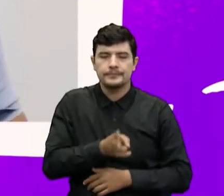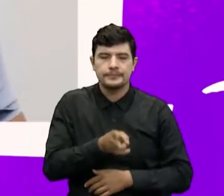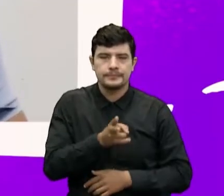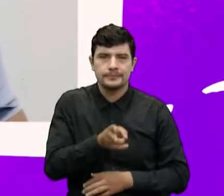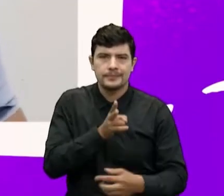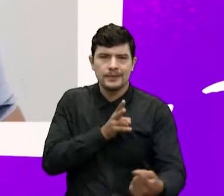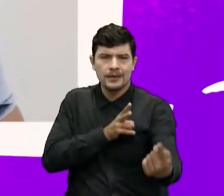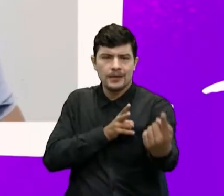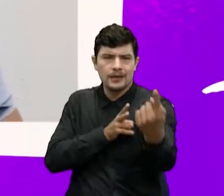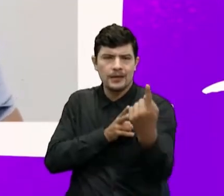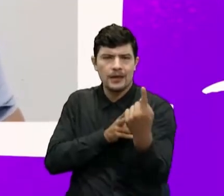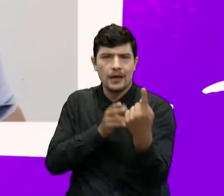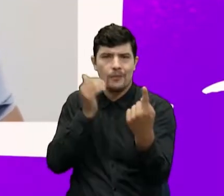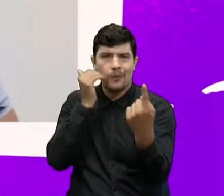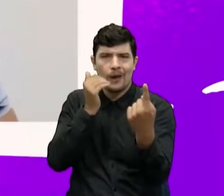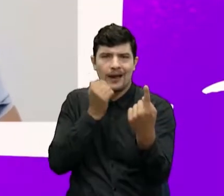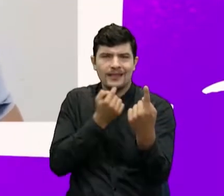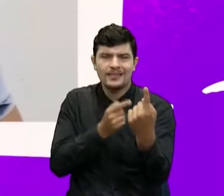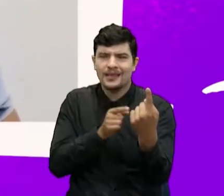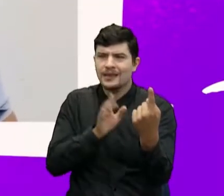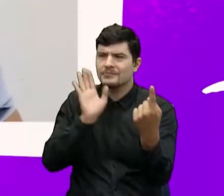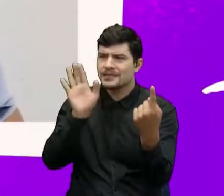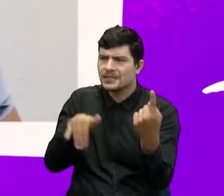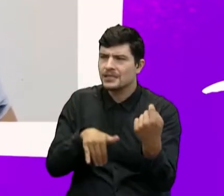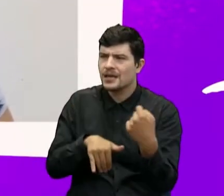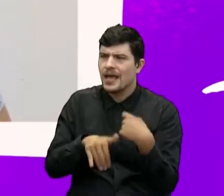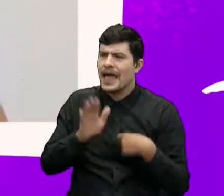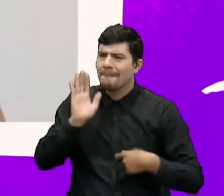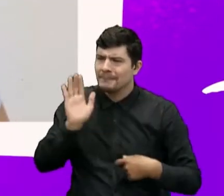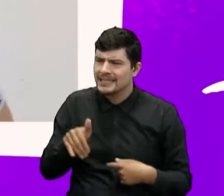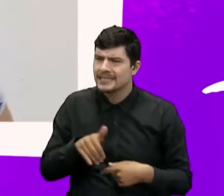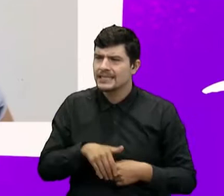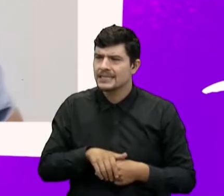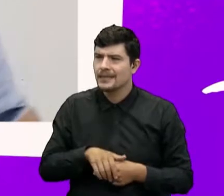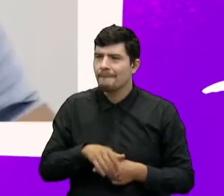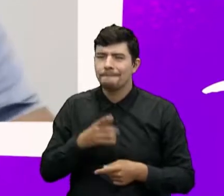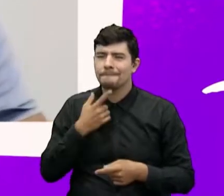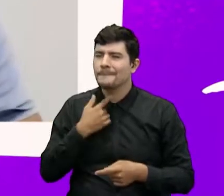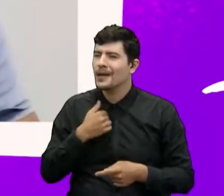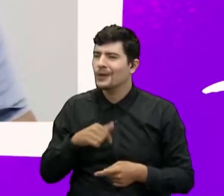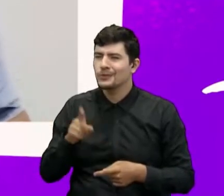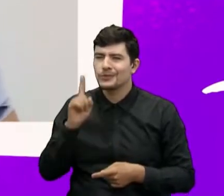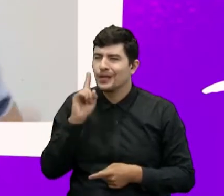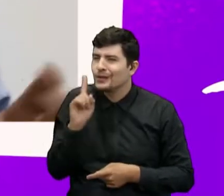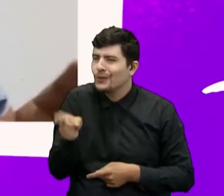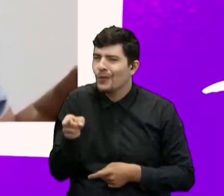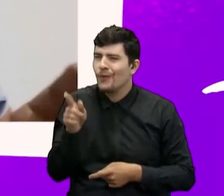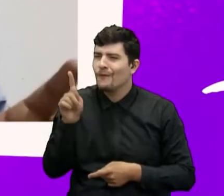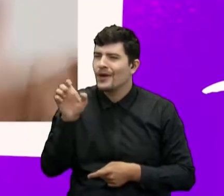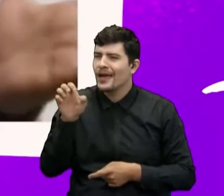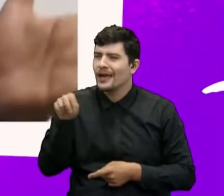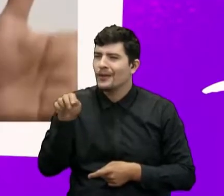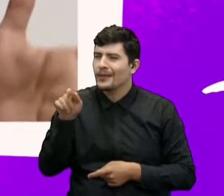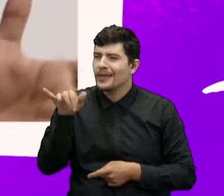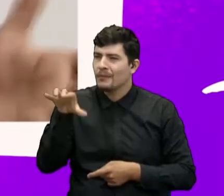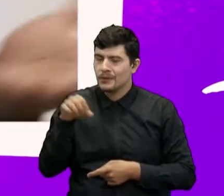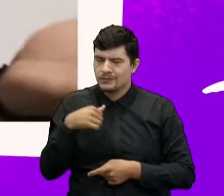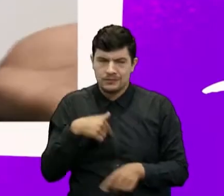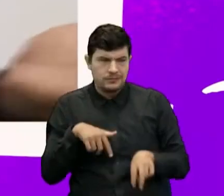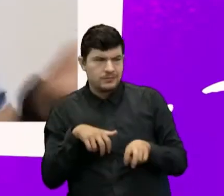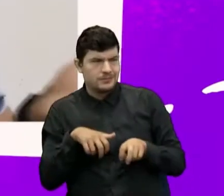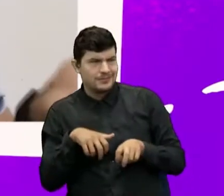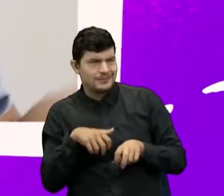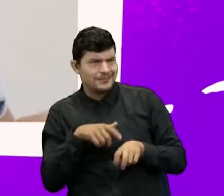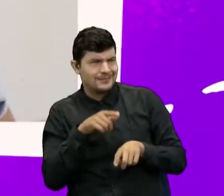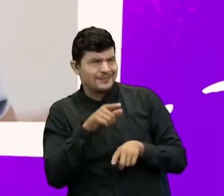chica te dice Pss Pss Oye Me encanta Tu fenotipo Tú automáticamente Te preguntas